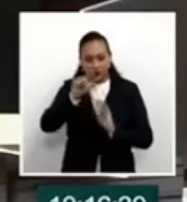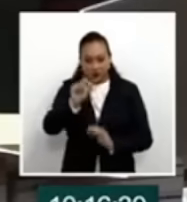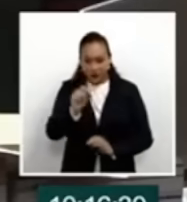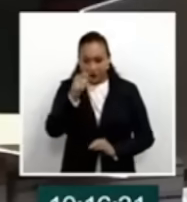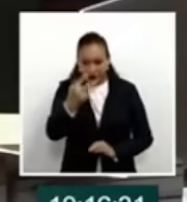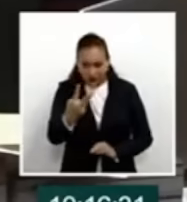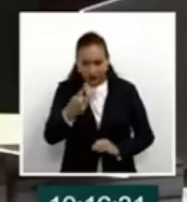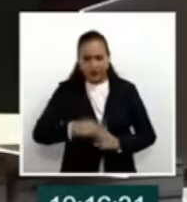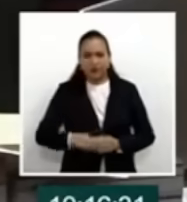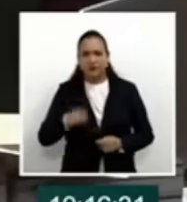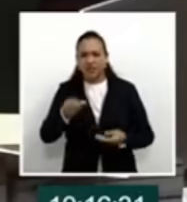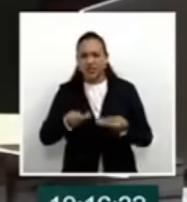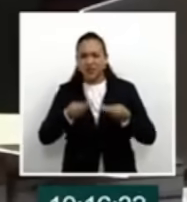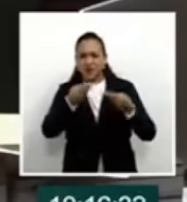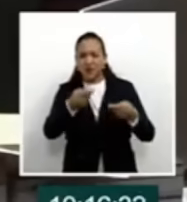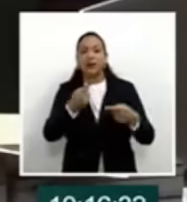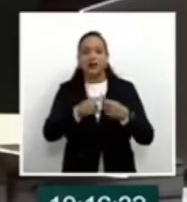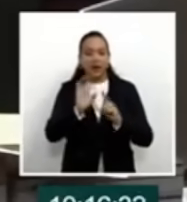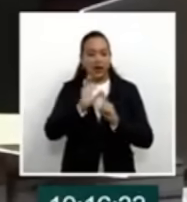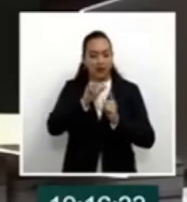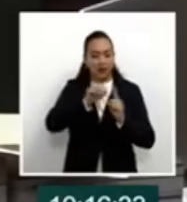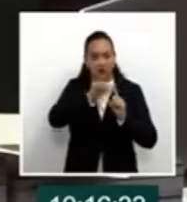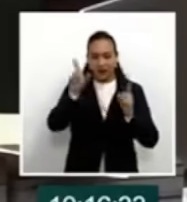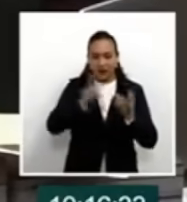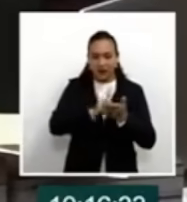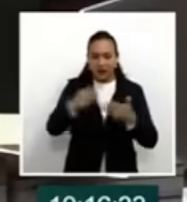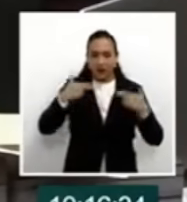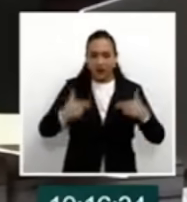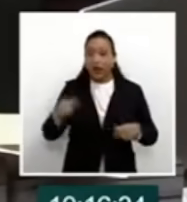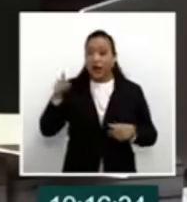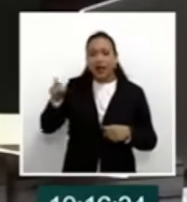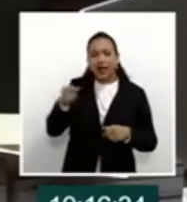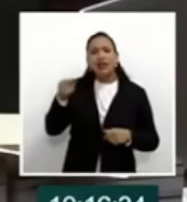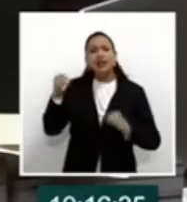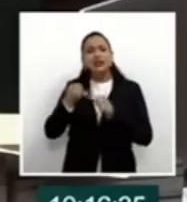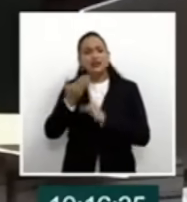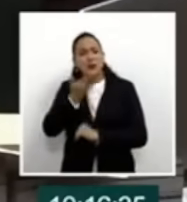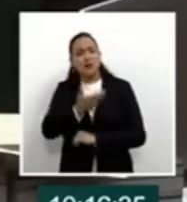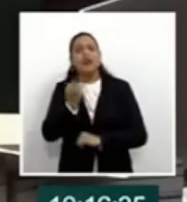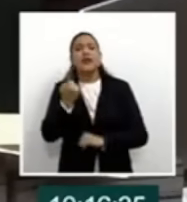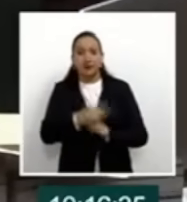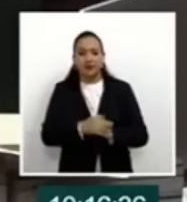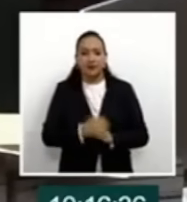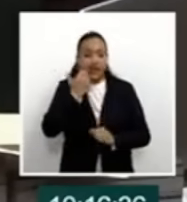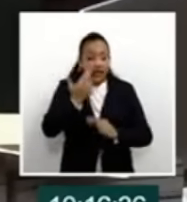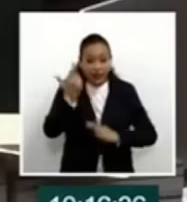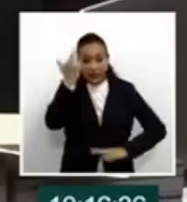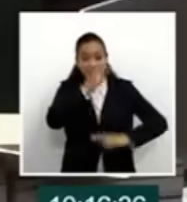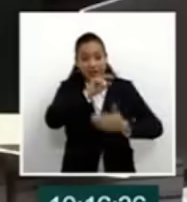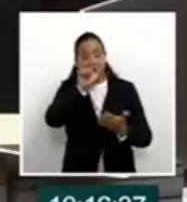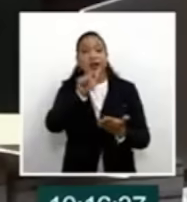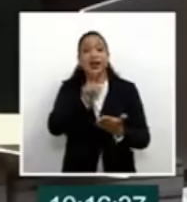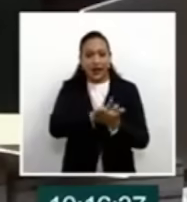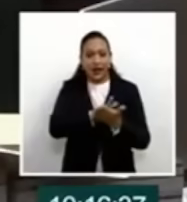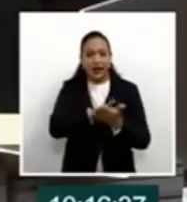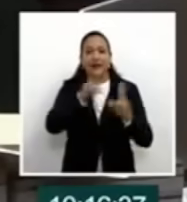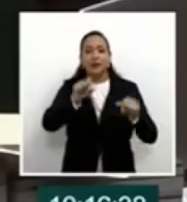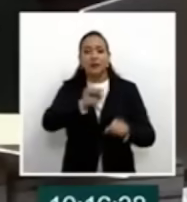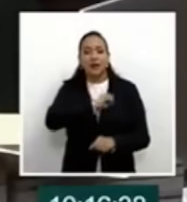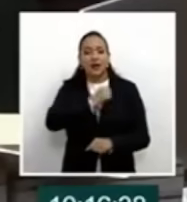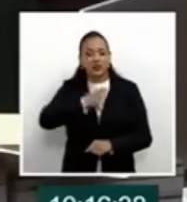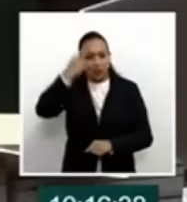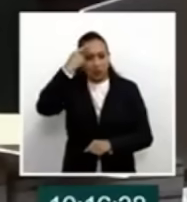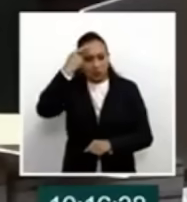186/2023, promovida por la Comisión Nacional de los Derechos Humanos, demandando la invalidez de diversas disposiciones de la Ley de Salud Mental, la